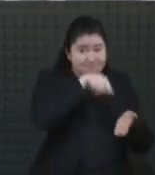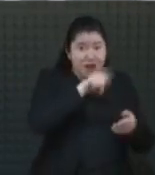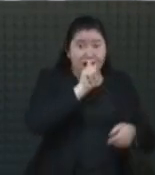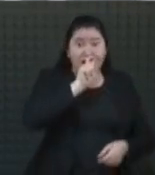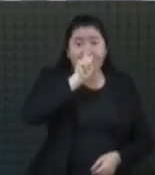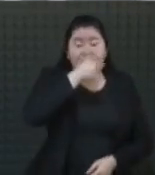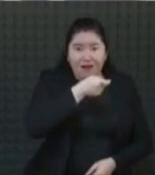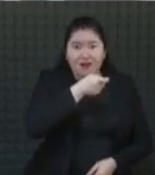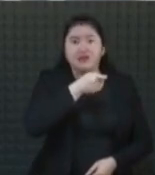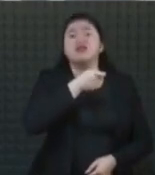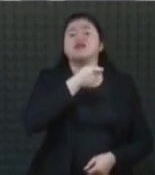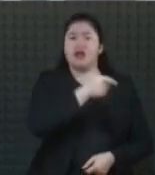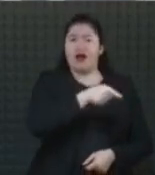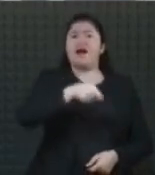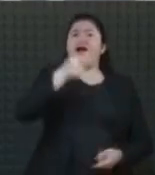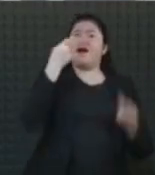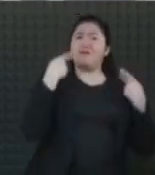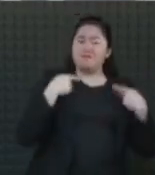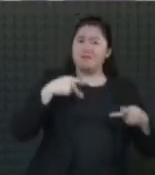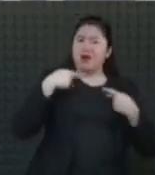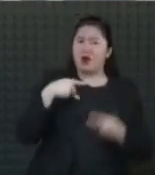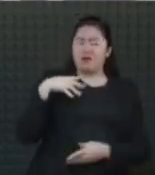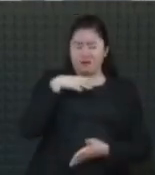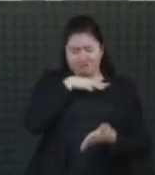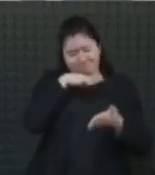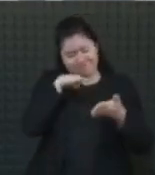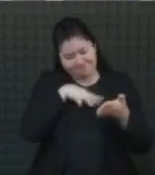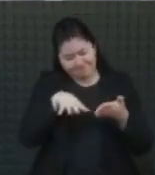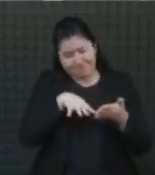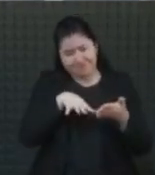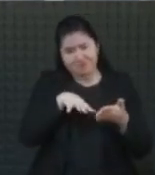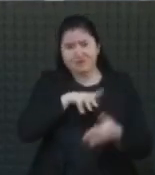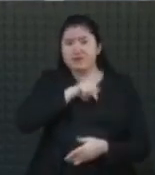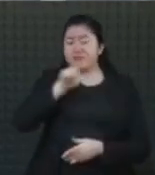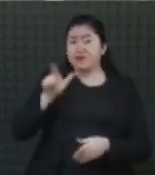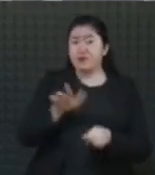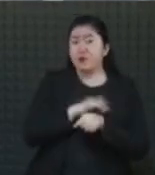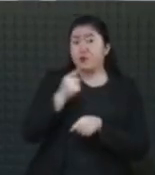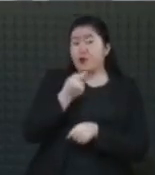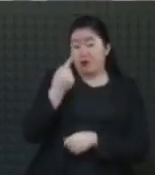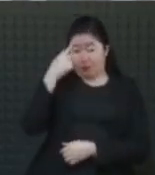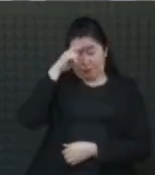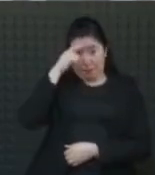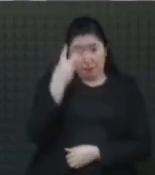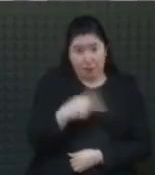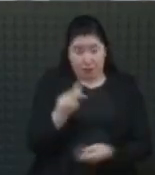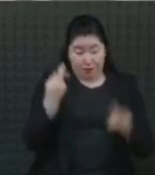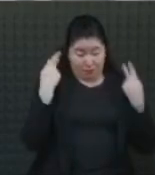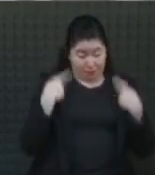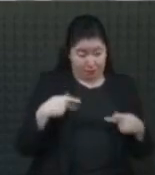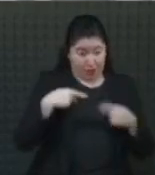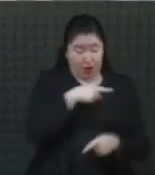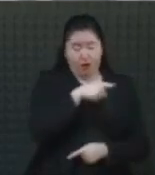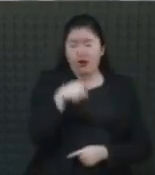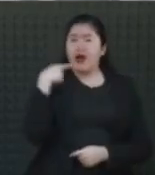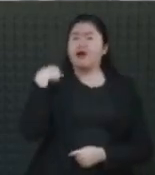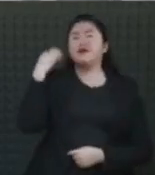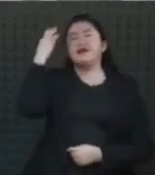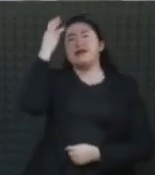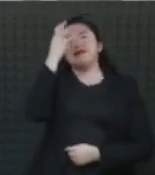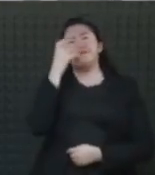mexicano que crea pensamiento crítico y que no está sometido a la dictadura mediática, al rumor, al